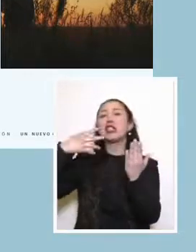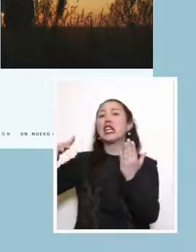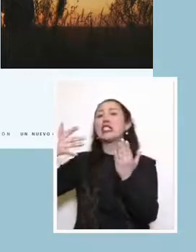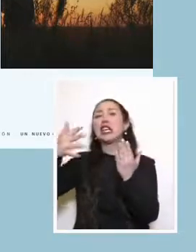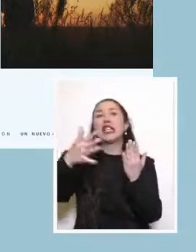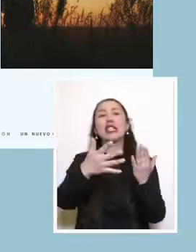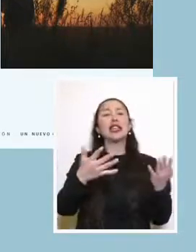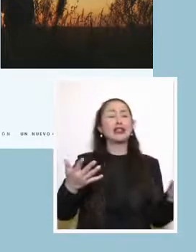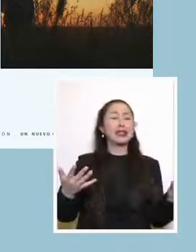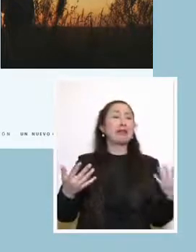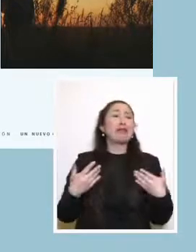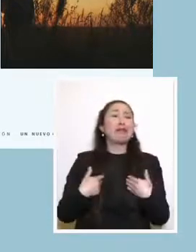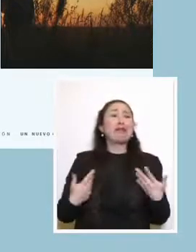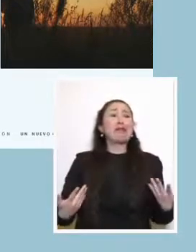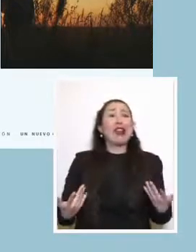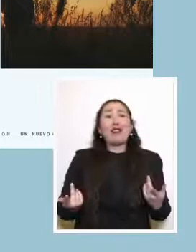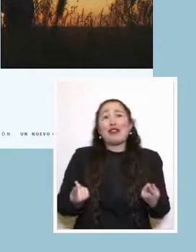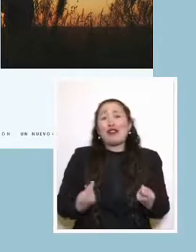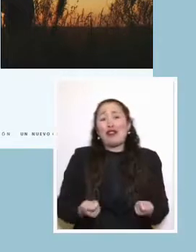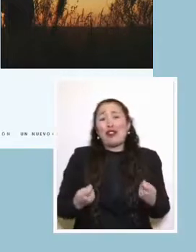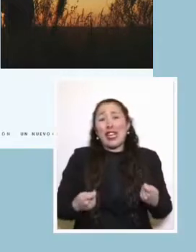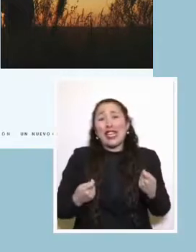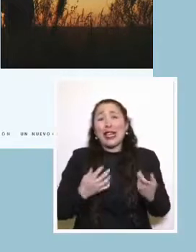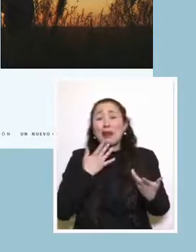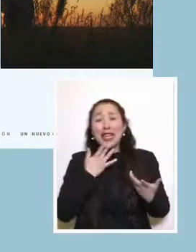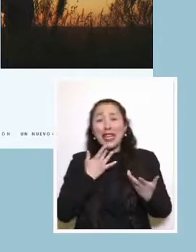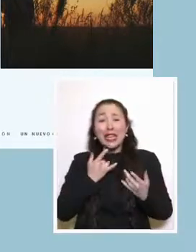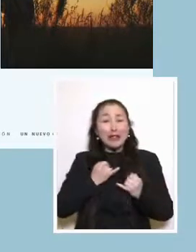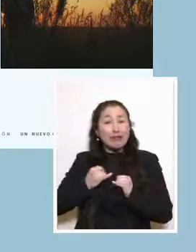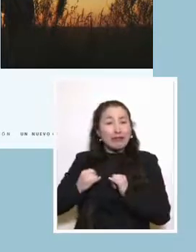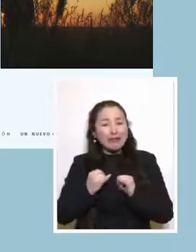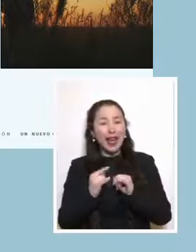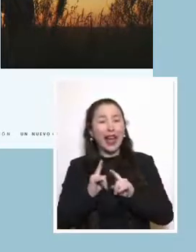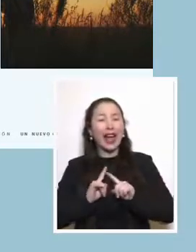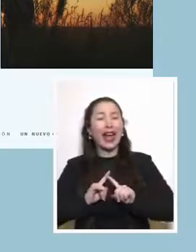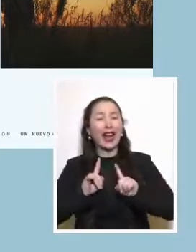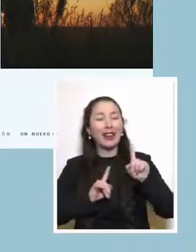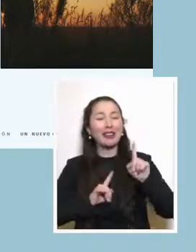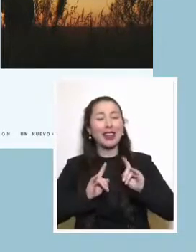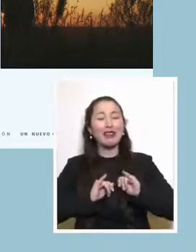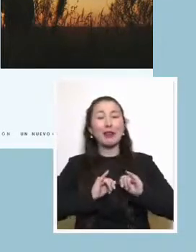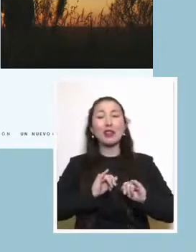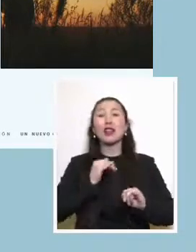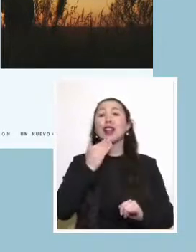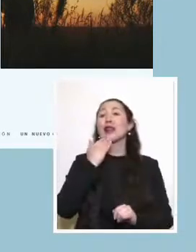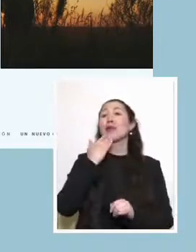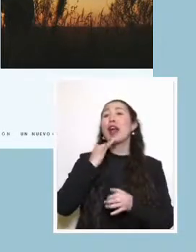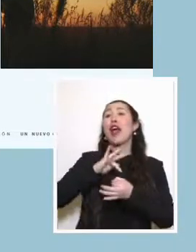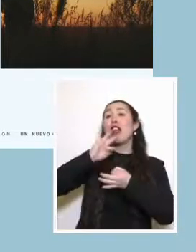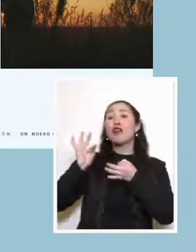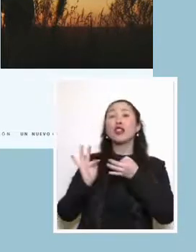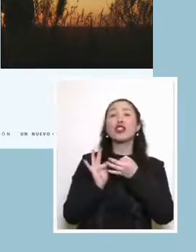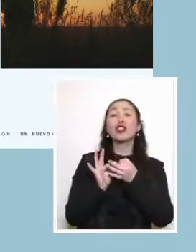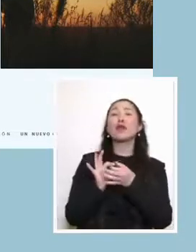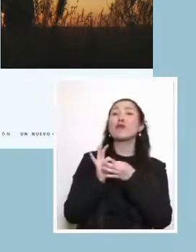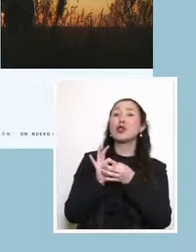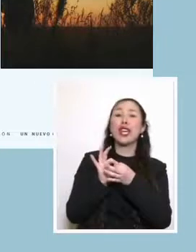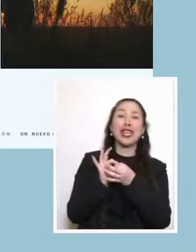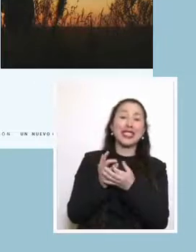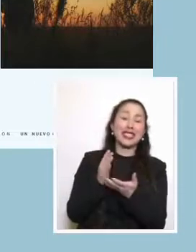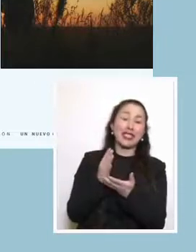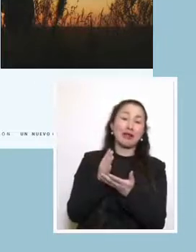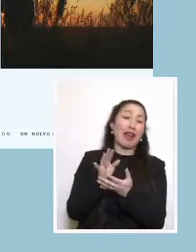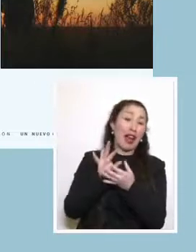intento para darles algunas pistas, y muchas gracias a la Fundación SM, tienen en sus manos el